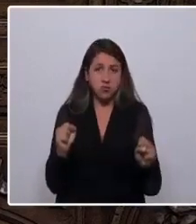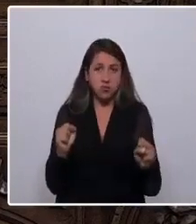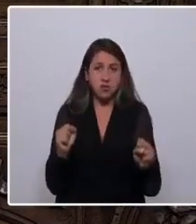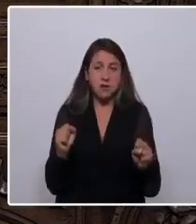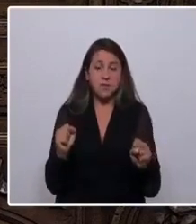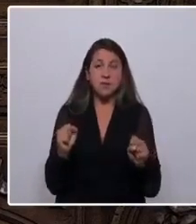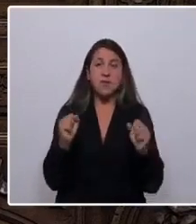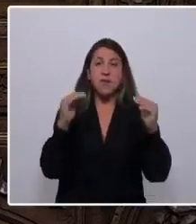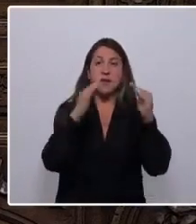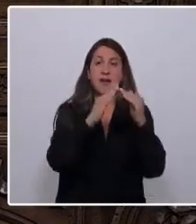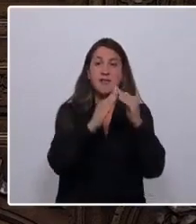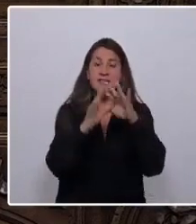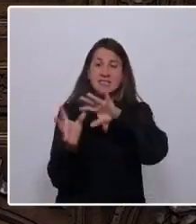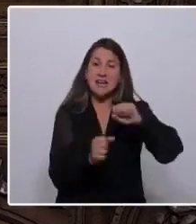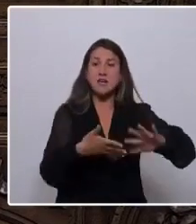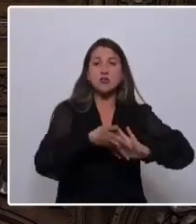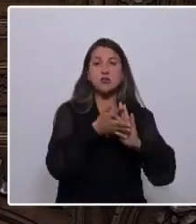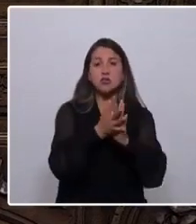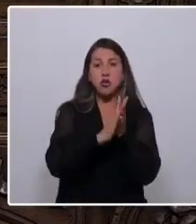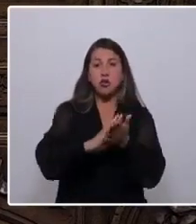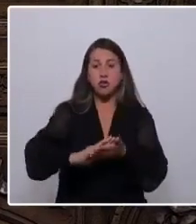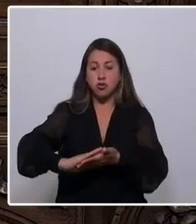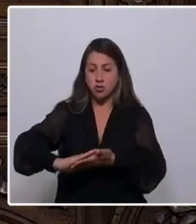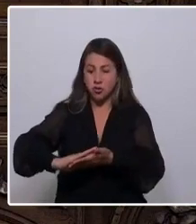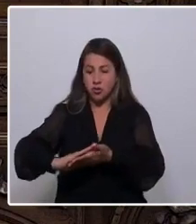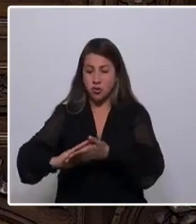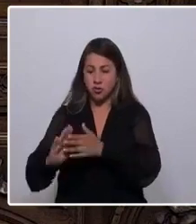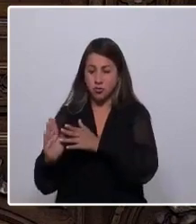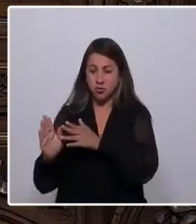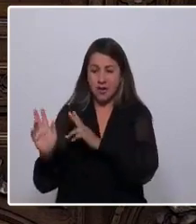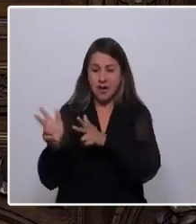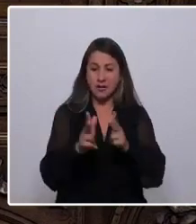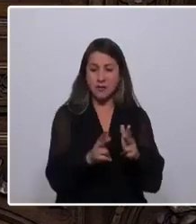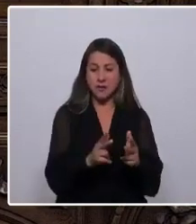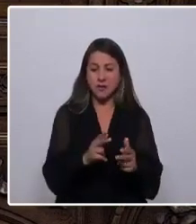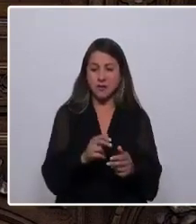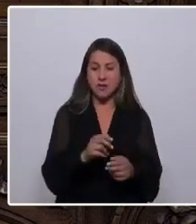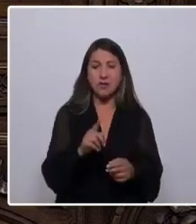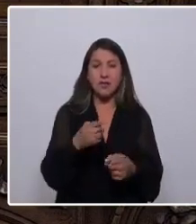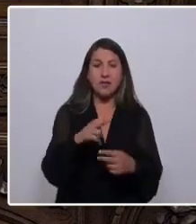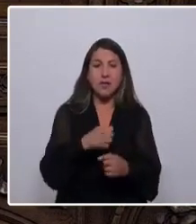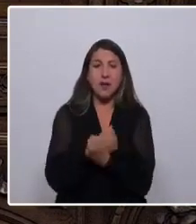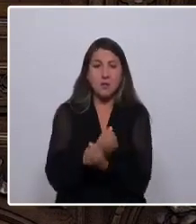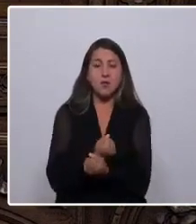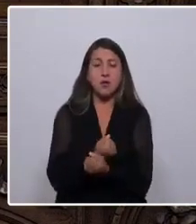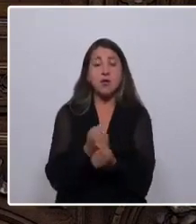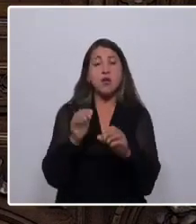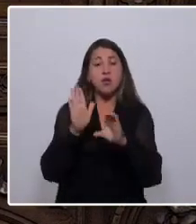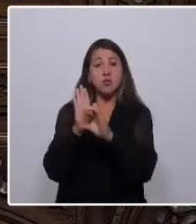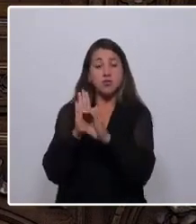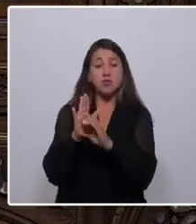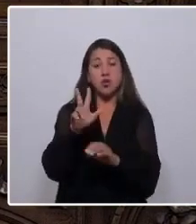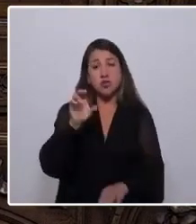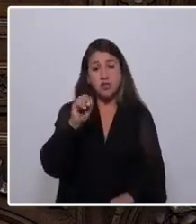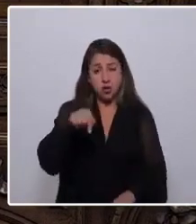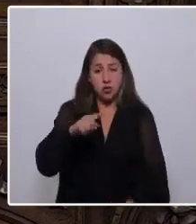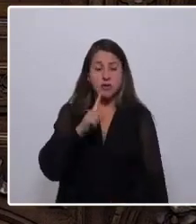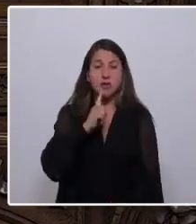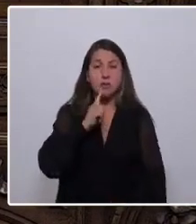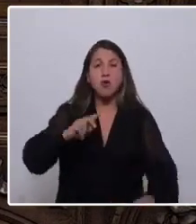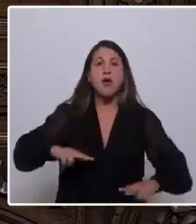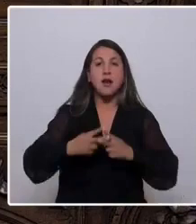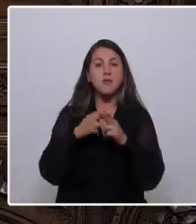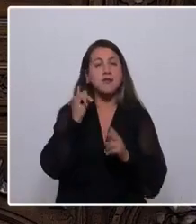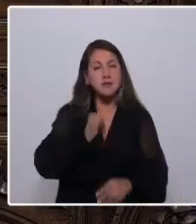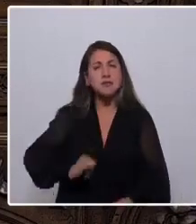casa con las herramientas del amo. Y para derribar la Constitución del 80, hoy contamos con la herramienta que siempre